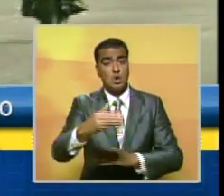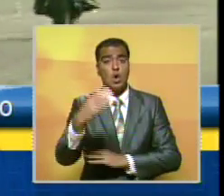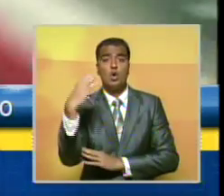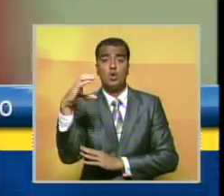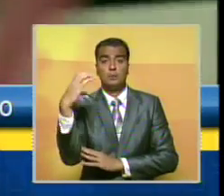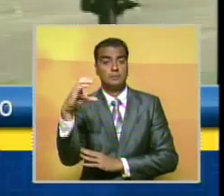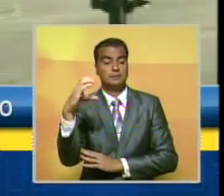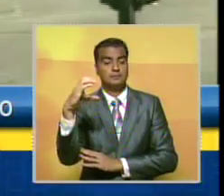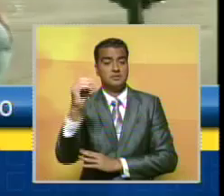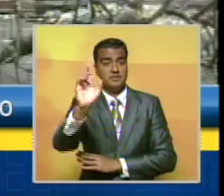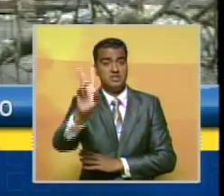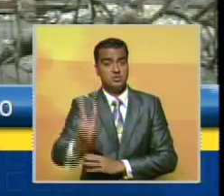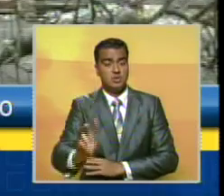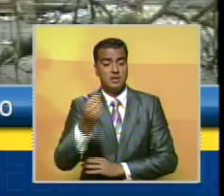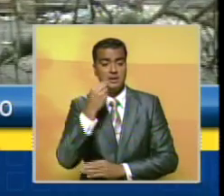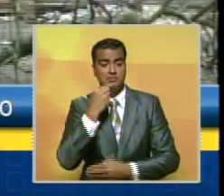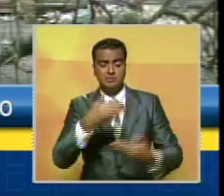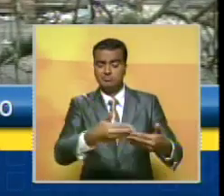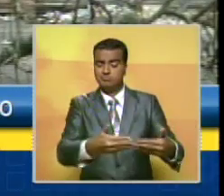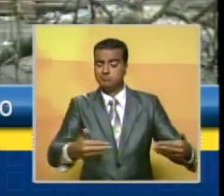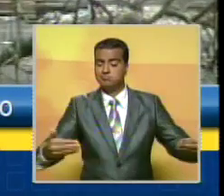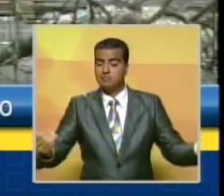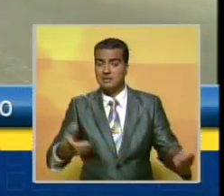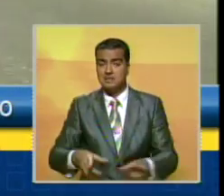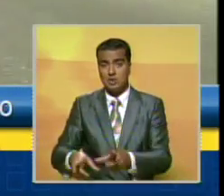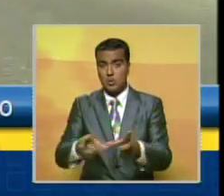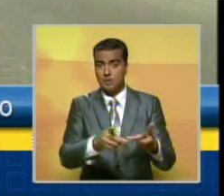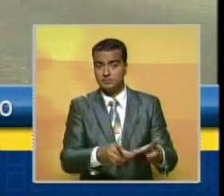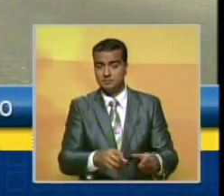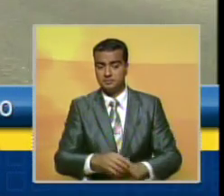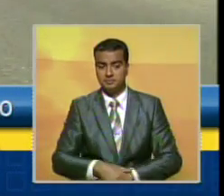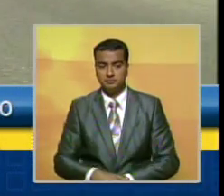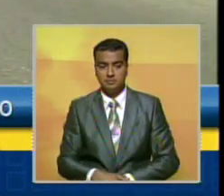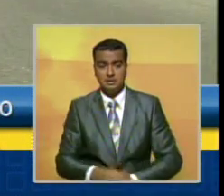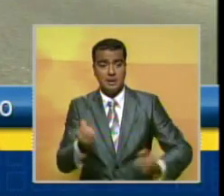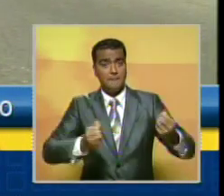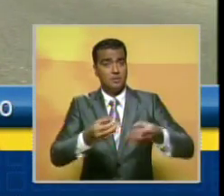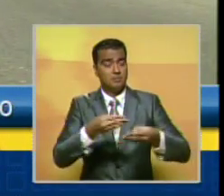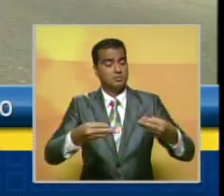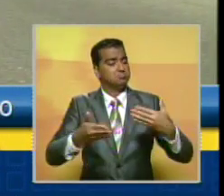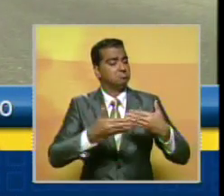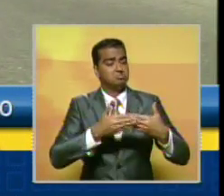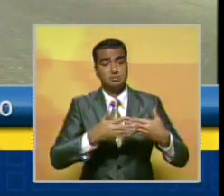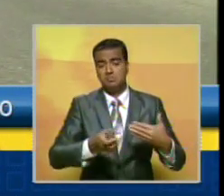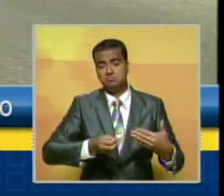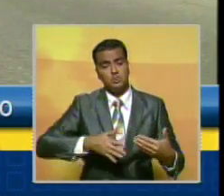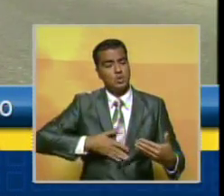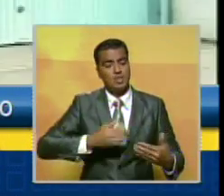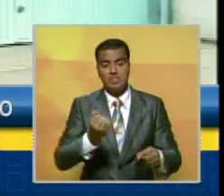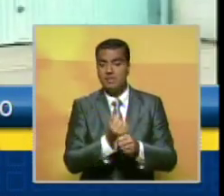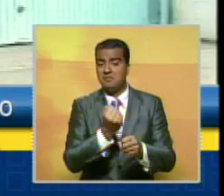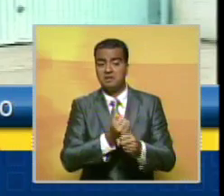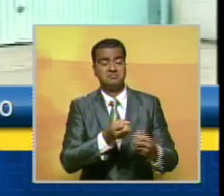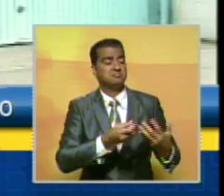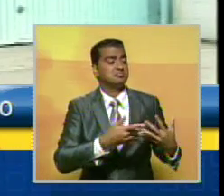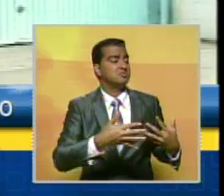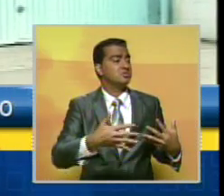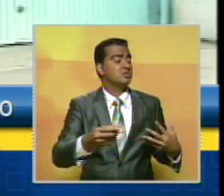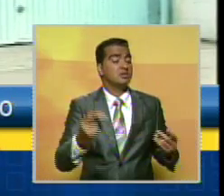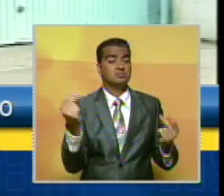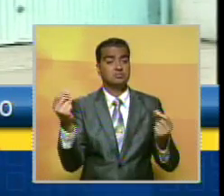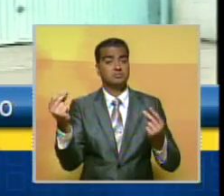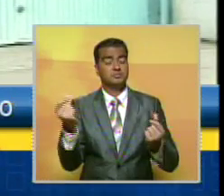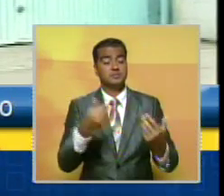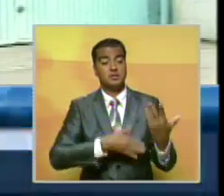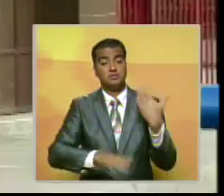Colombia por bloqueo en las carreteras de Rubio y Capacho. El transporte público paralizó sus actividades de forma indefinida y fue desalojado